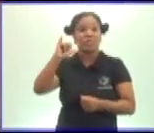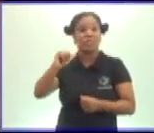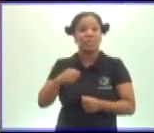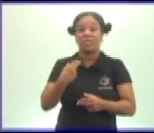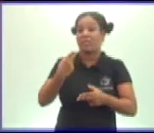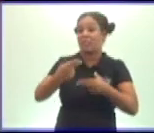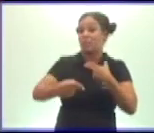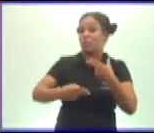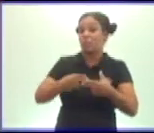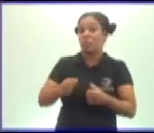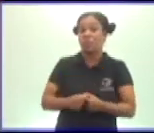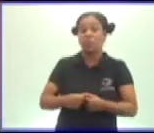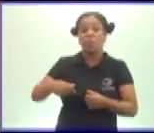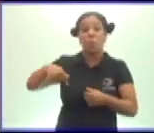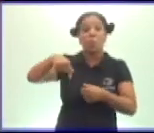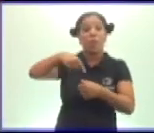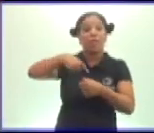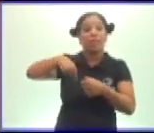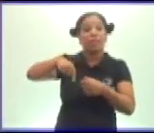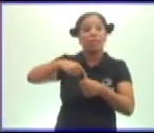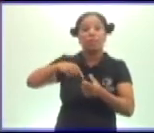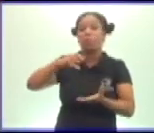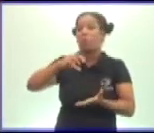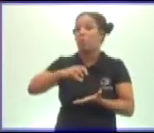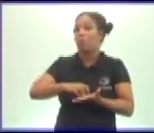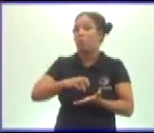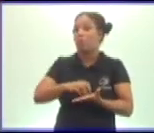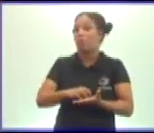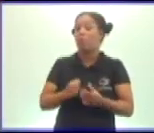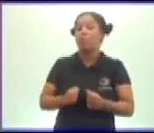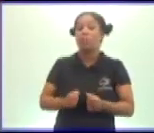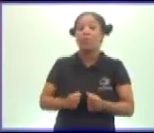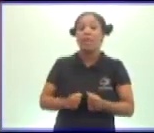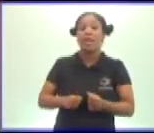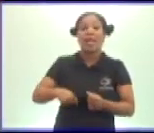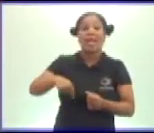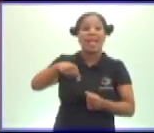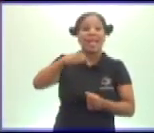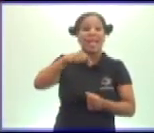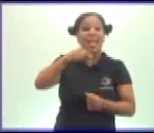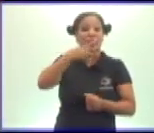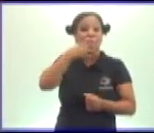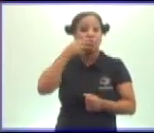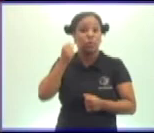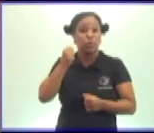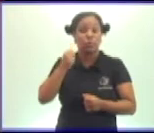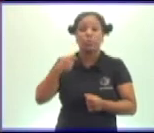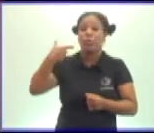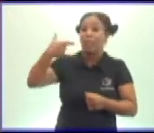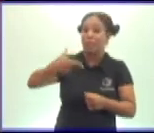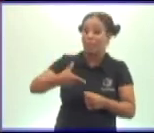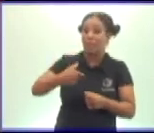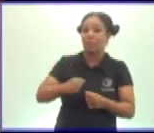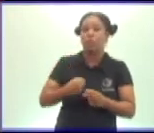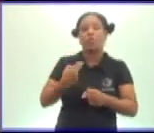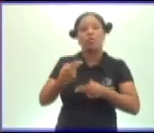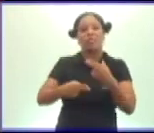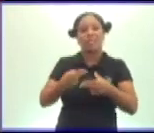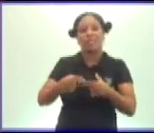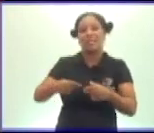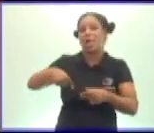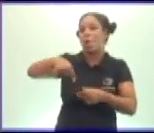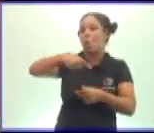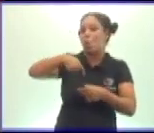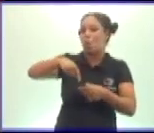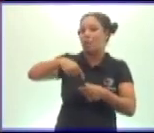haciendo una disolución donde el soluto, en este caso si es el petróleo, sería una disolución